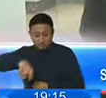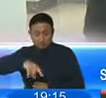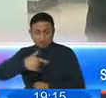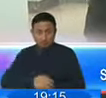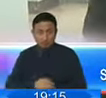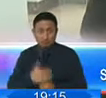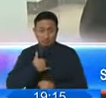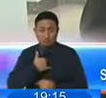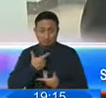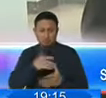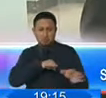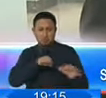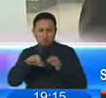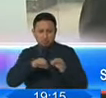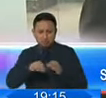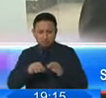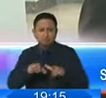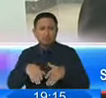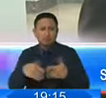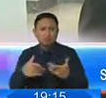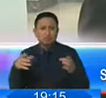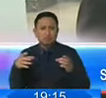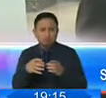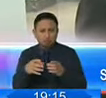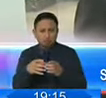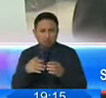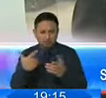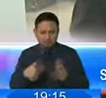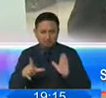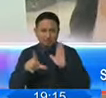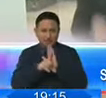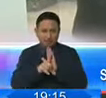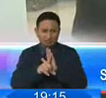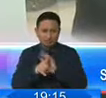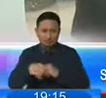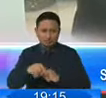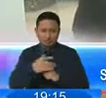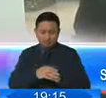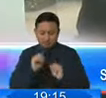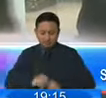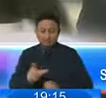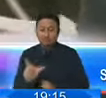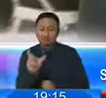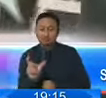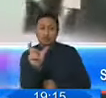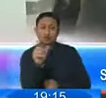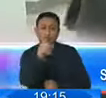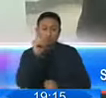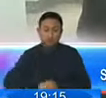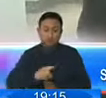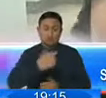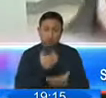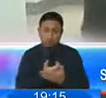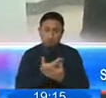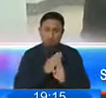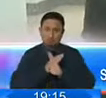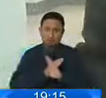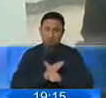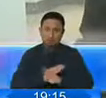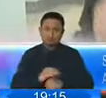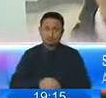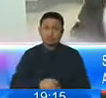no solamente las condiciones para legalizar esa situación, sino las credenciales para que usted pueda defender su economía en